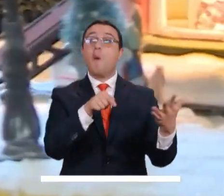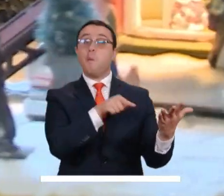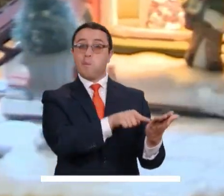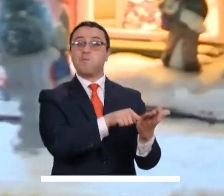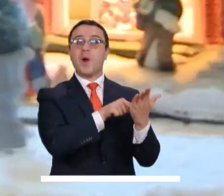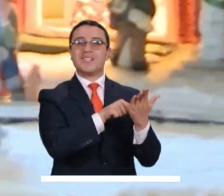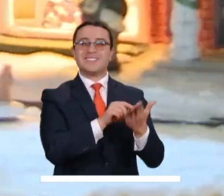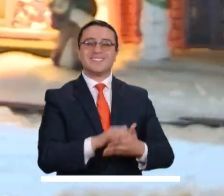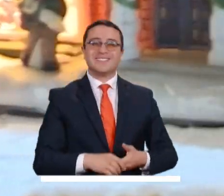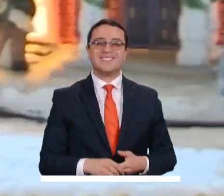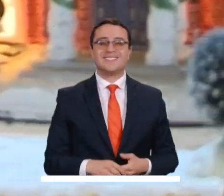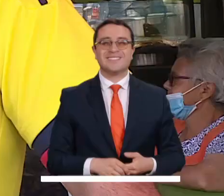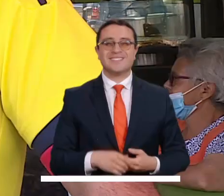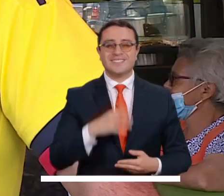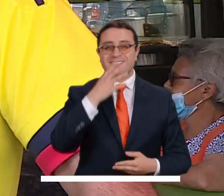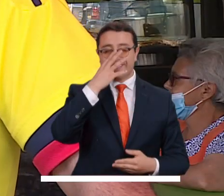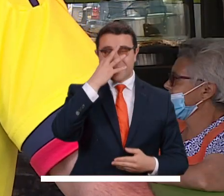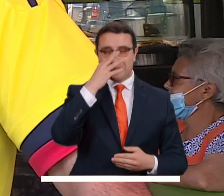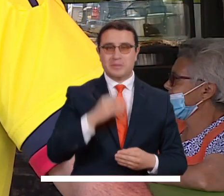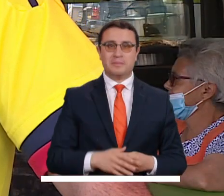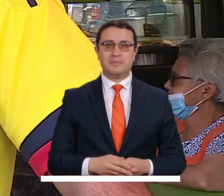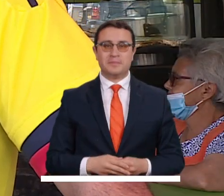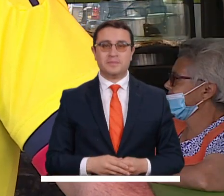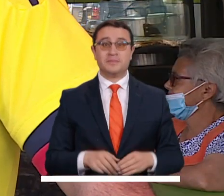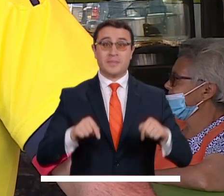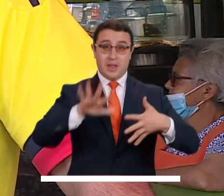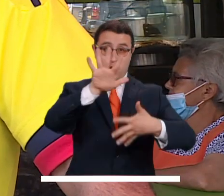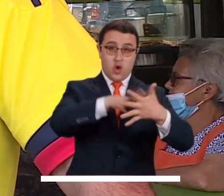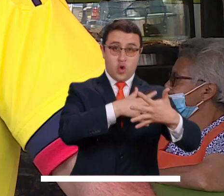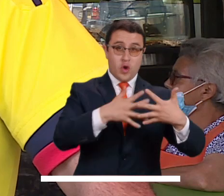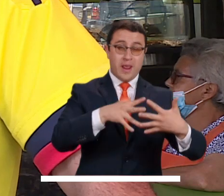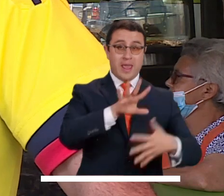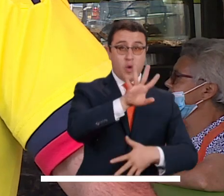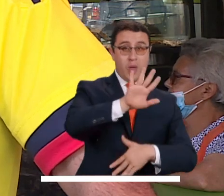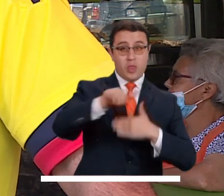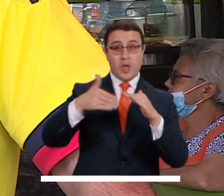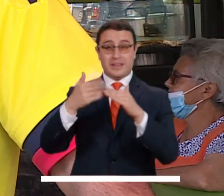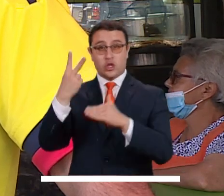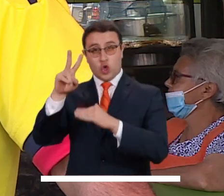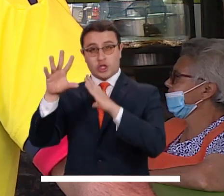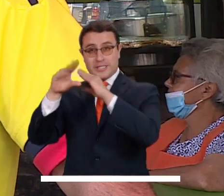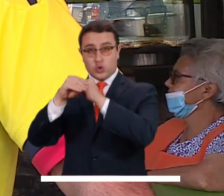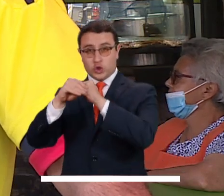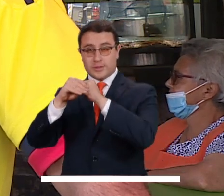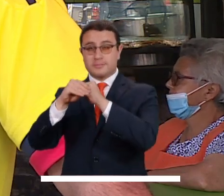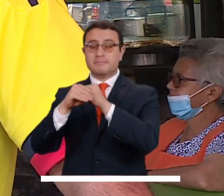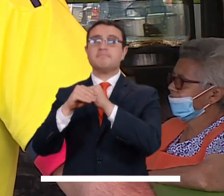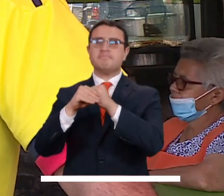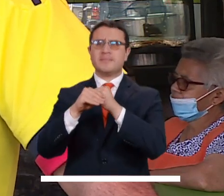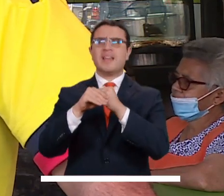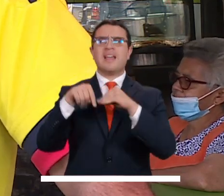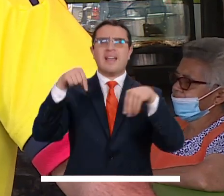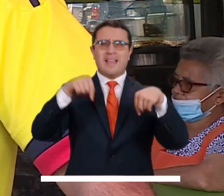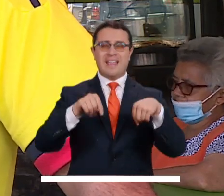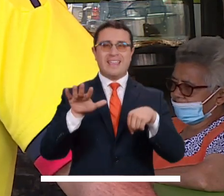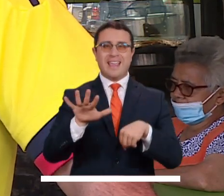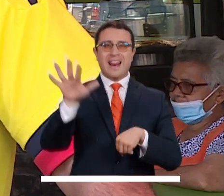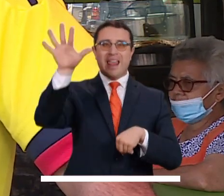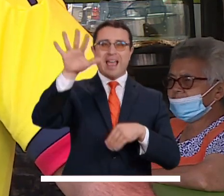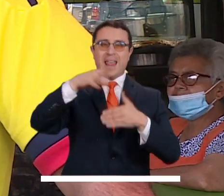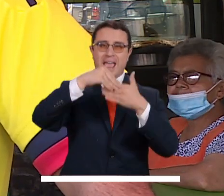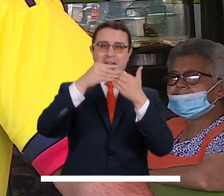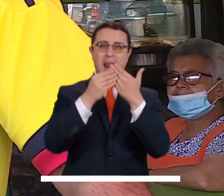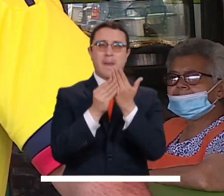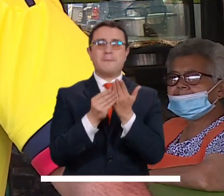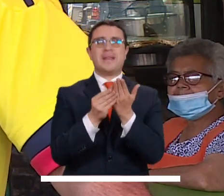aquí les vamos a atender en el horario de 4 a 12 de la noche. Lo típico aquí en La Calera, las arepitas de